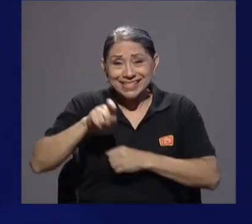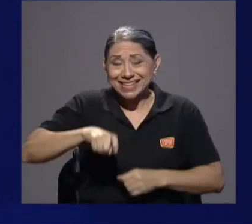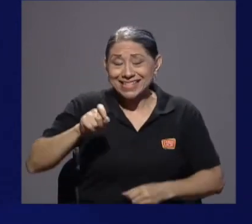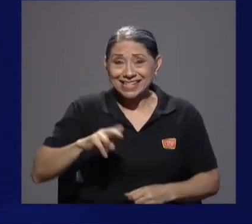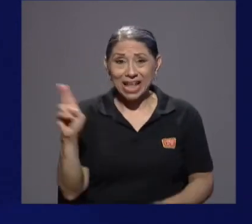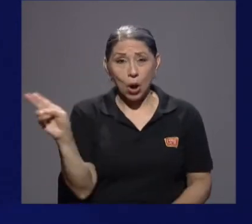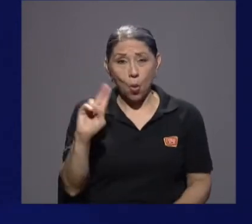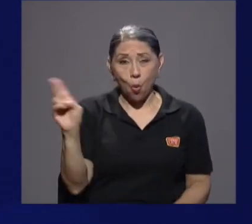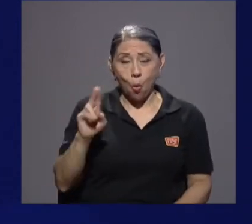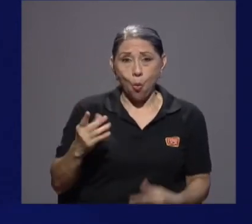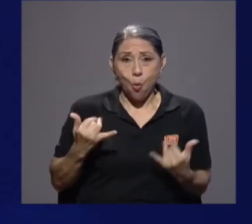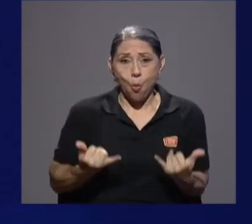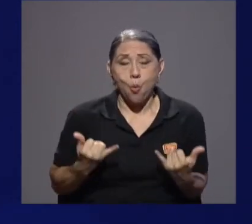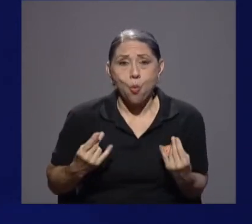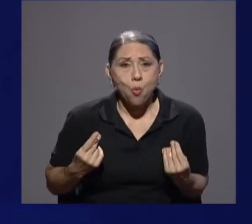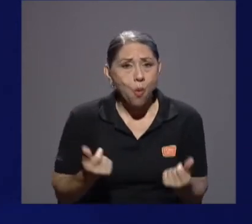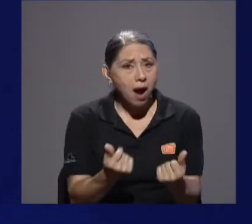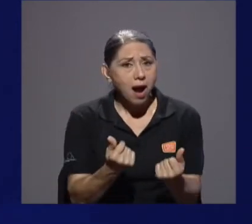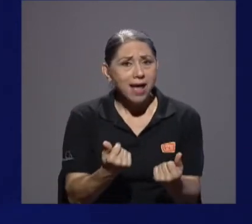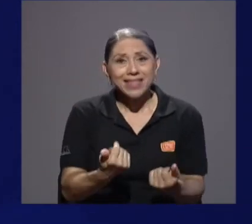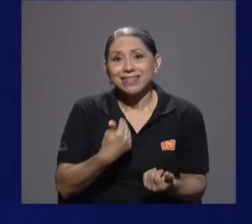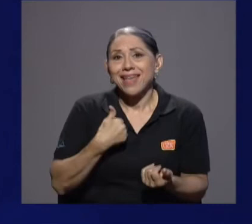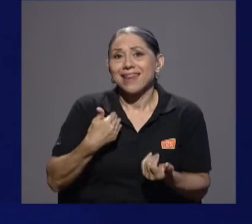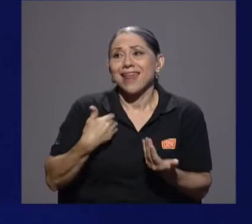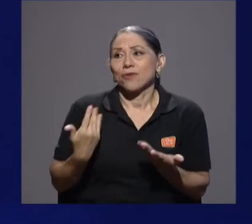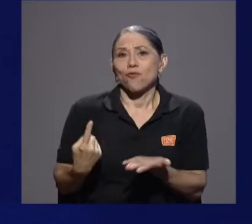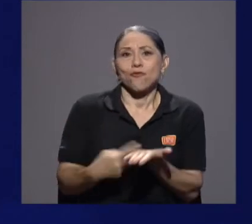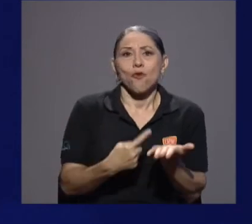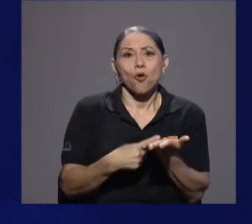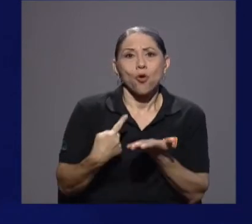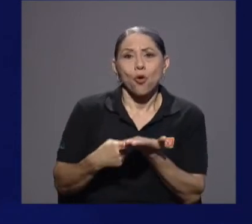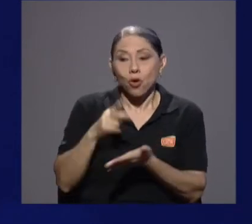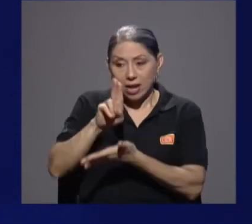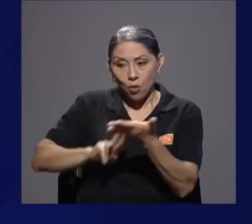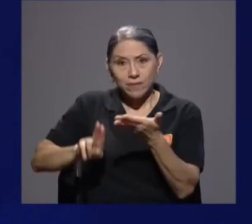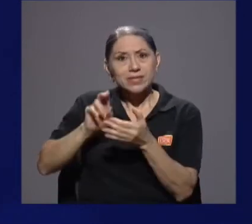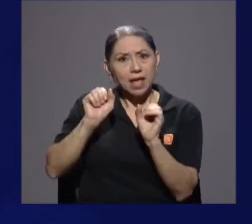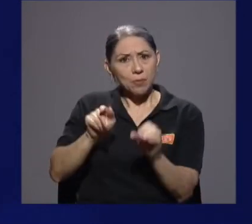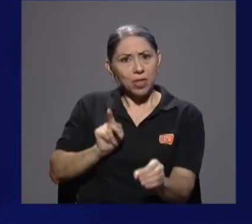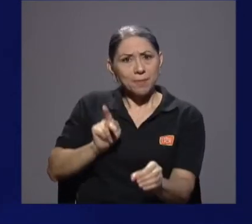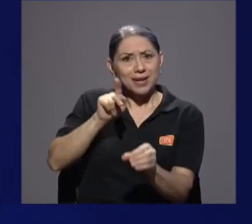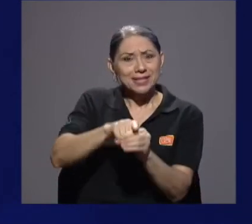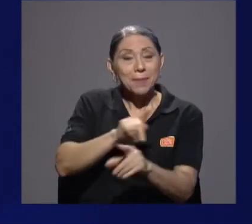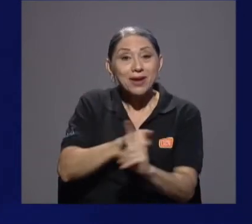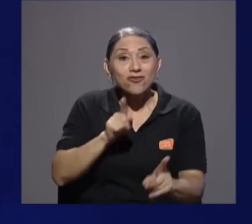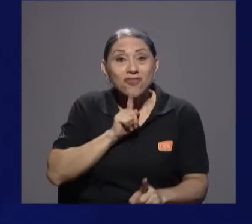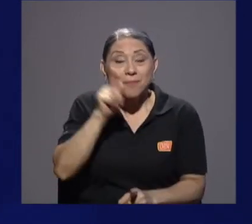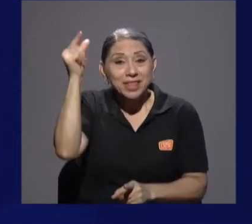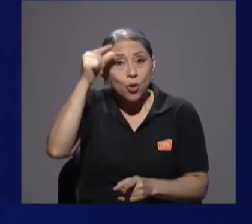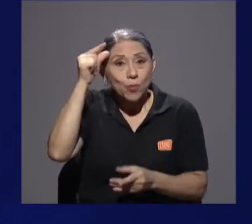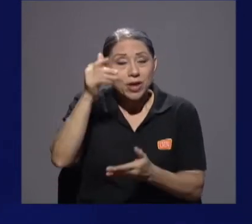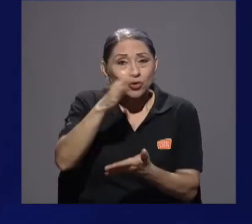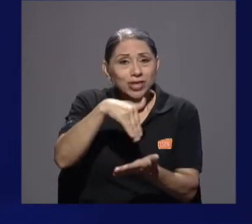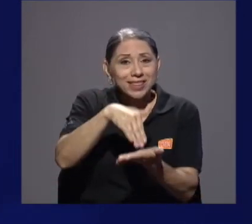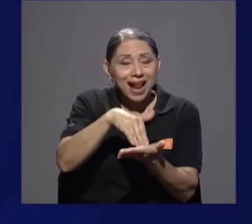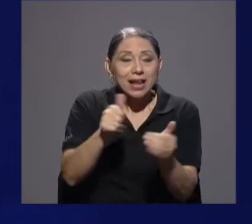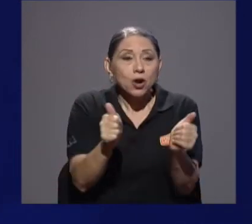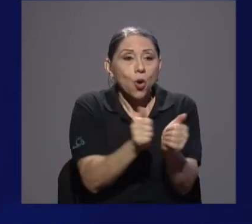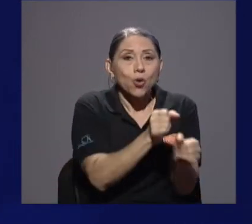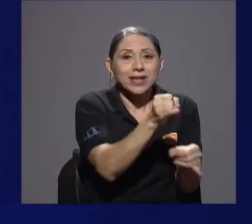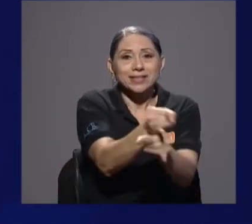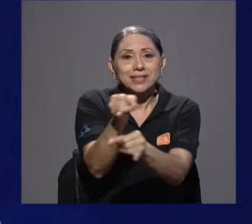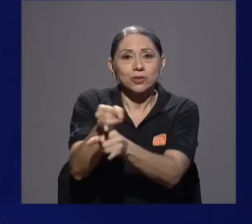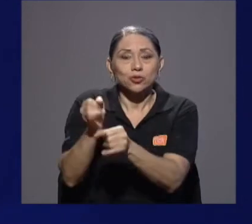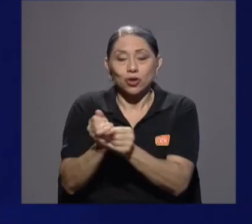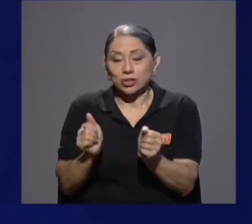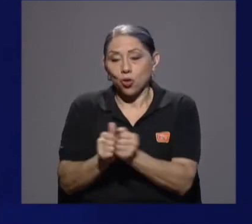urgencia es tener un foro. La universidad puede participar, pero en realidad debe ser el gobierno central, las instituciones y el